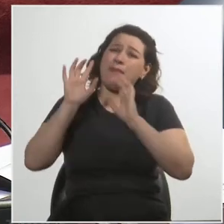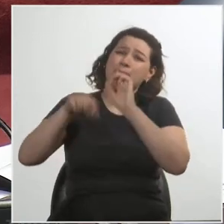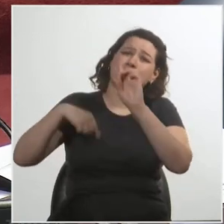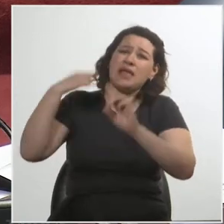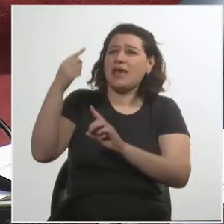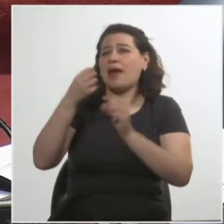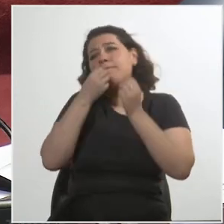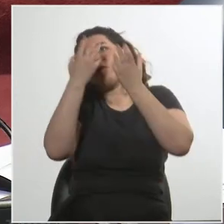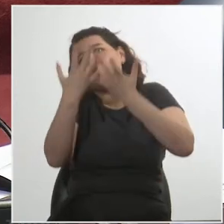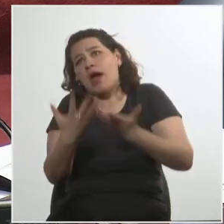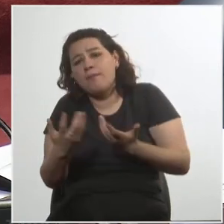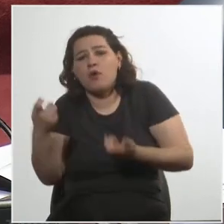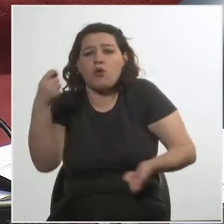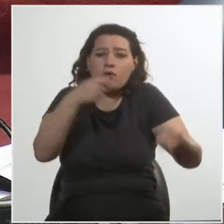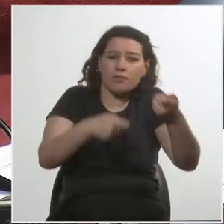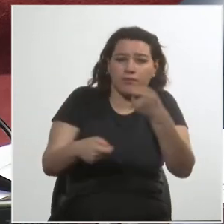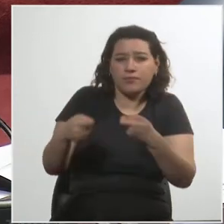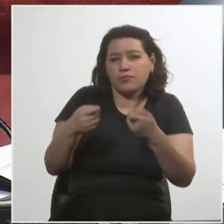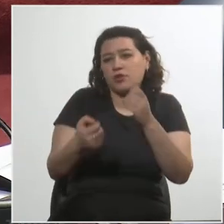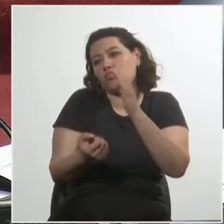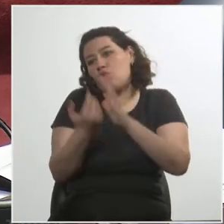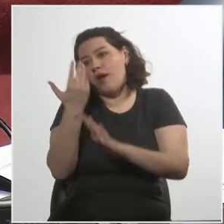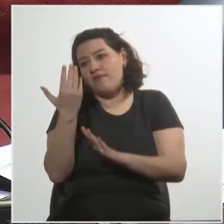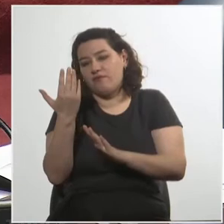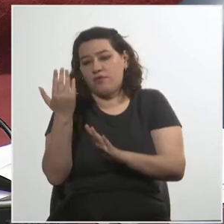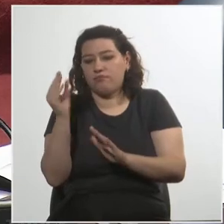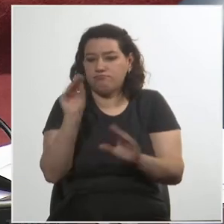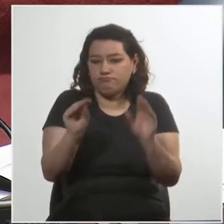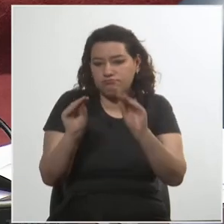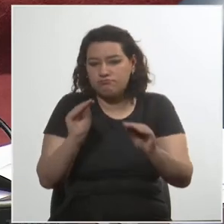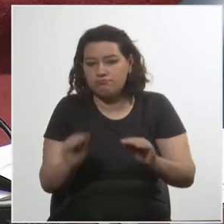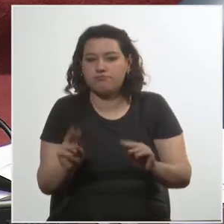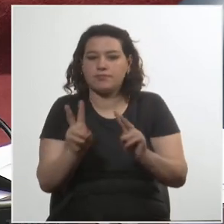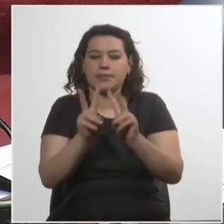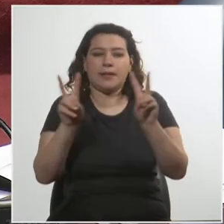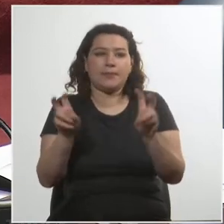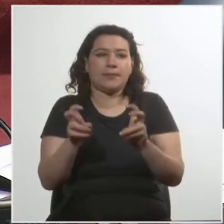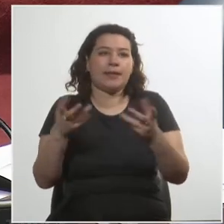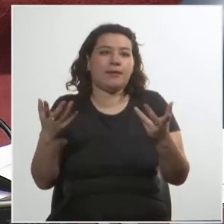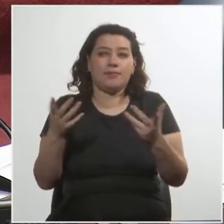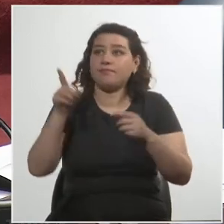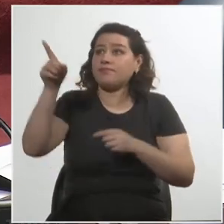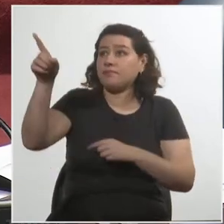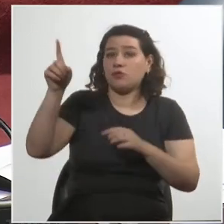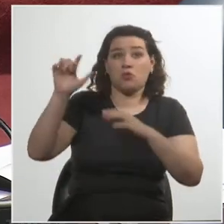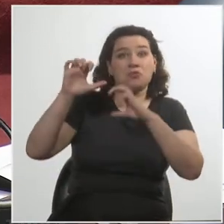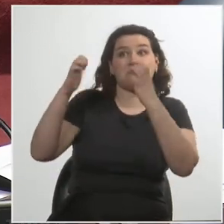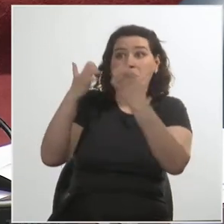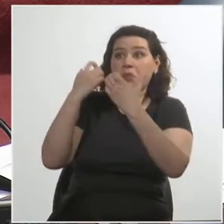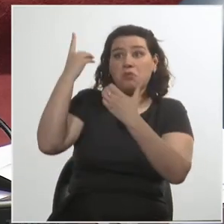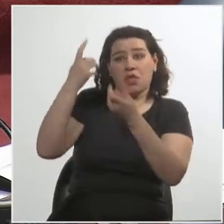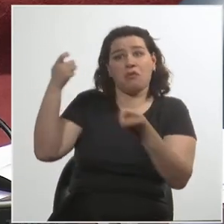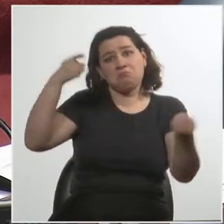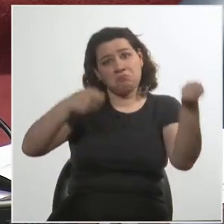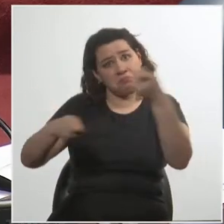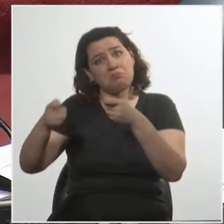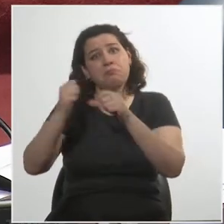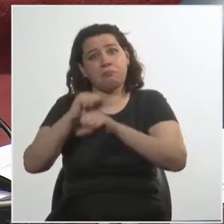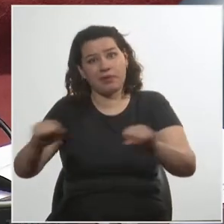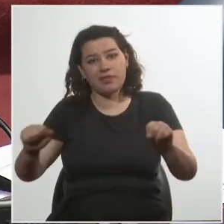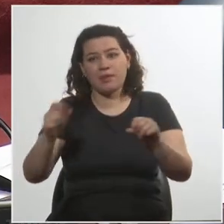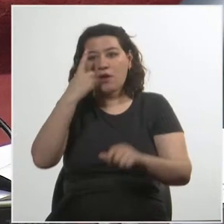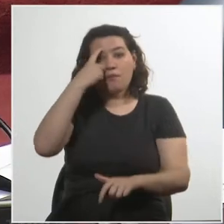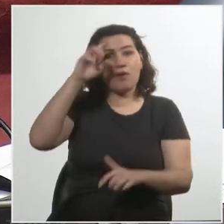mejorarlo introducirle algún componente nuevo cuando se trate en cámara de diputados Pero tenemos